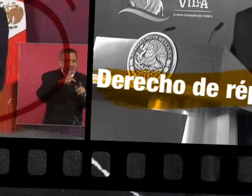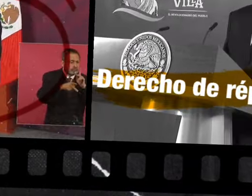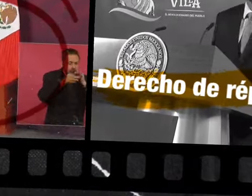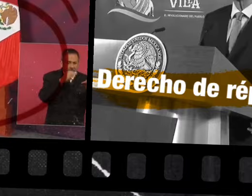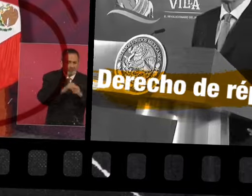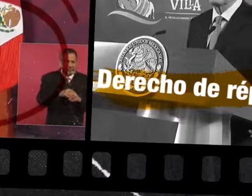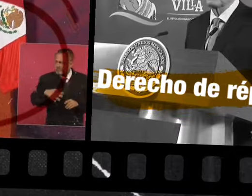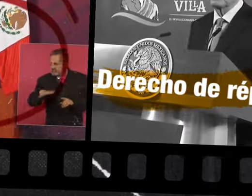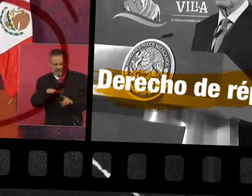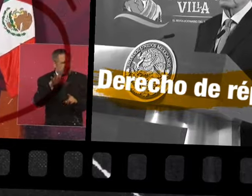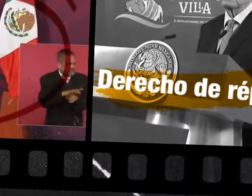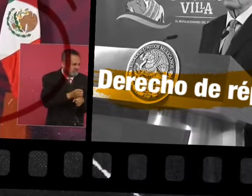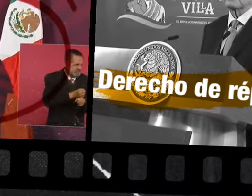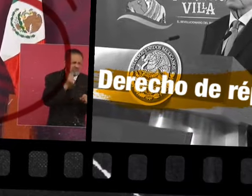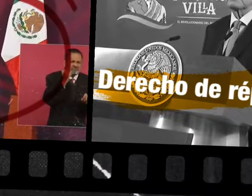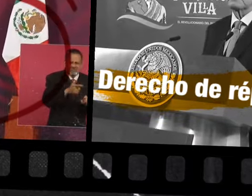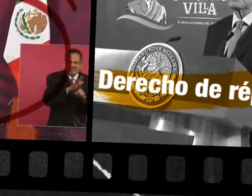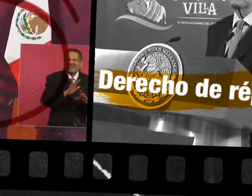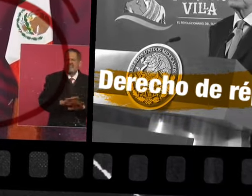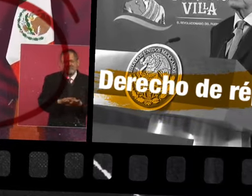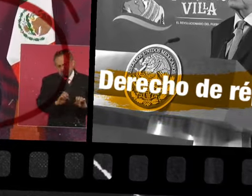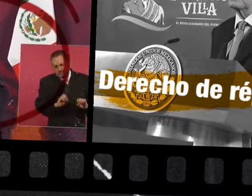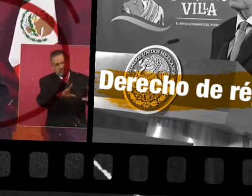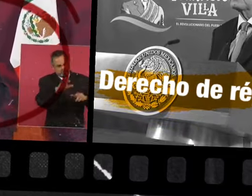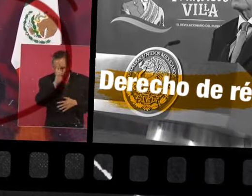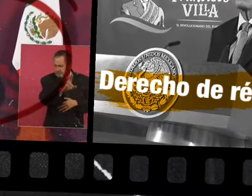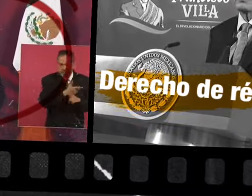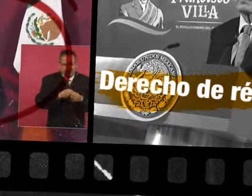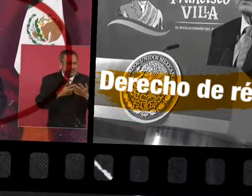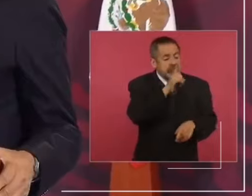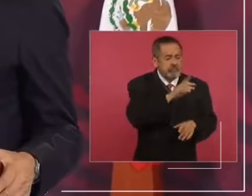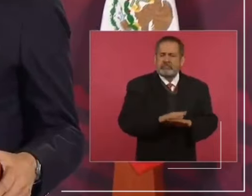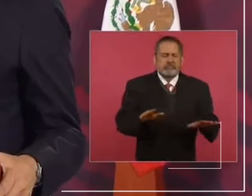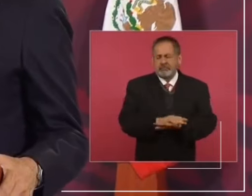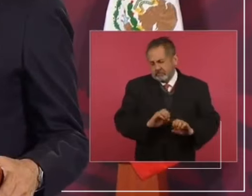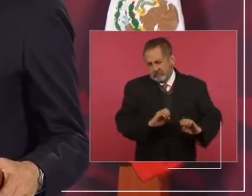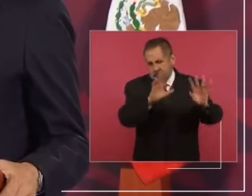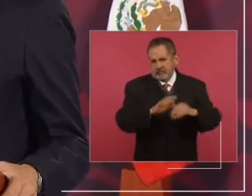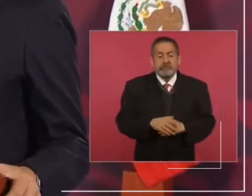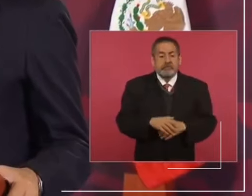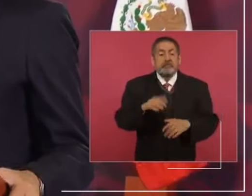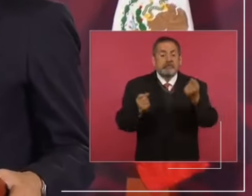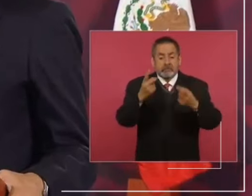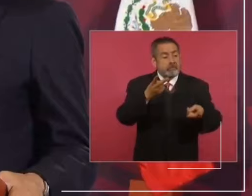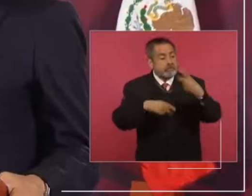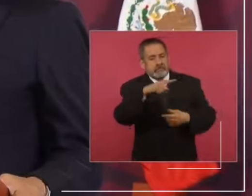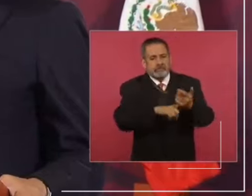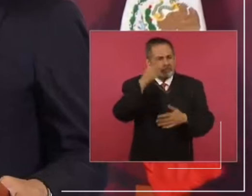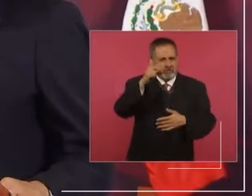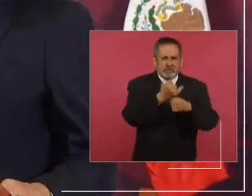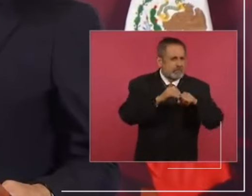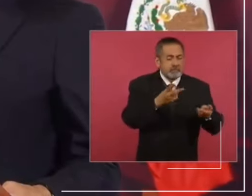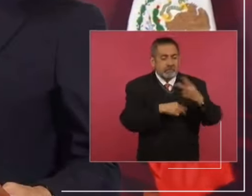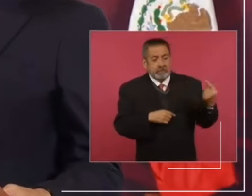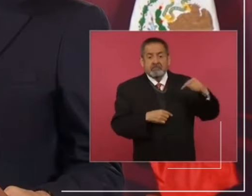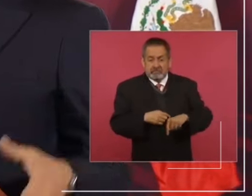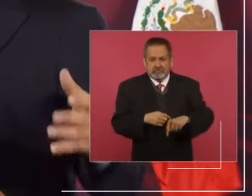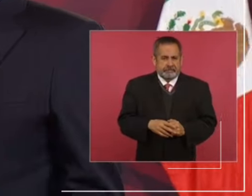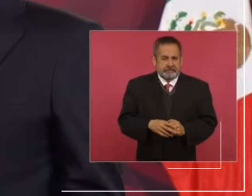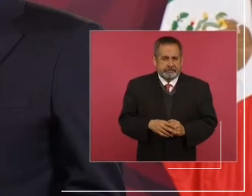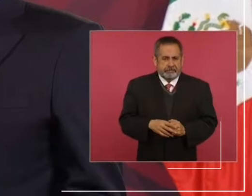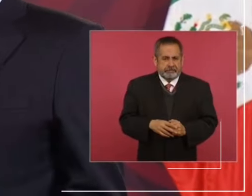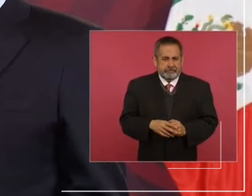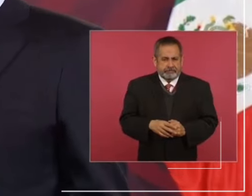México es perseguido. Ningún periodista es censurado. Hay veces que vienen algunos dueños de medios de información